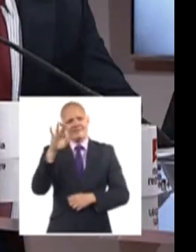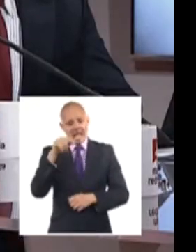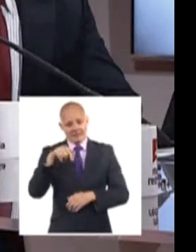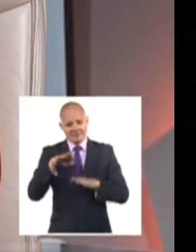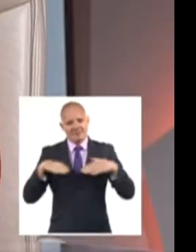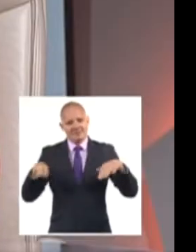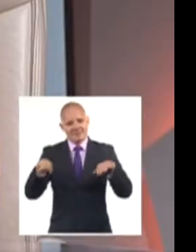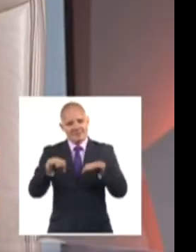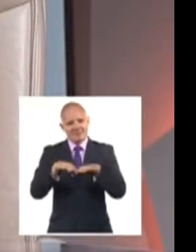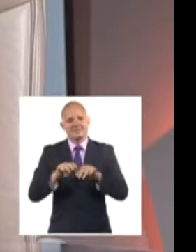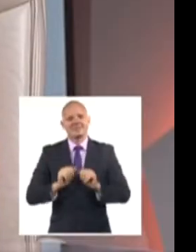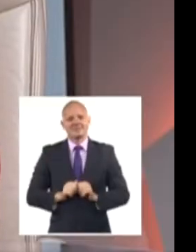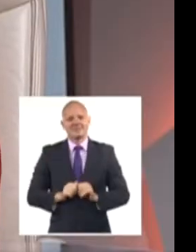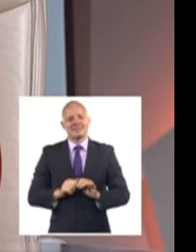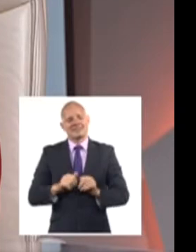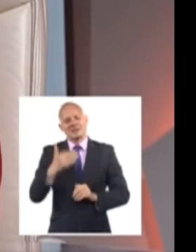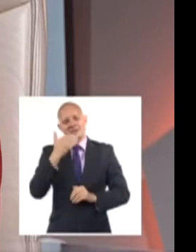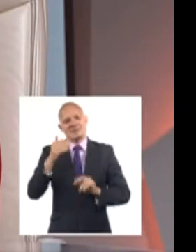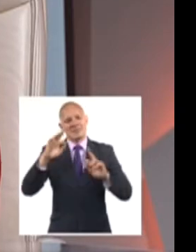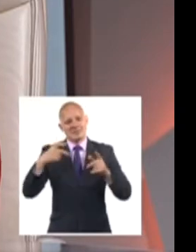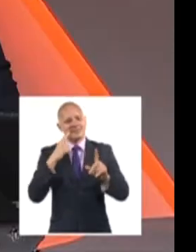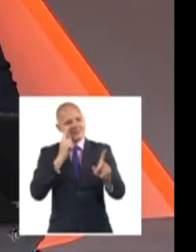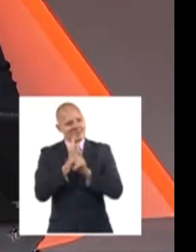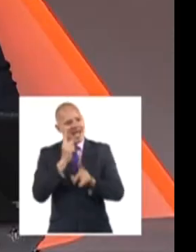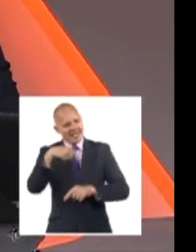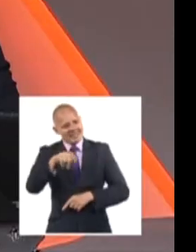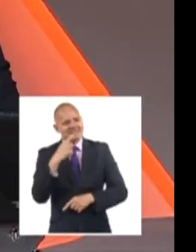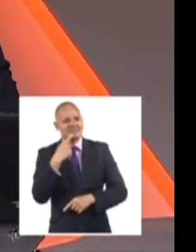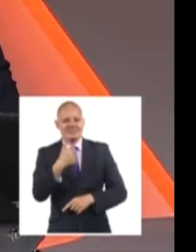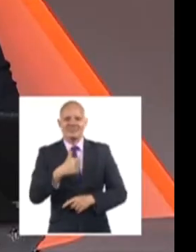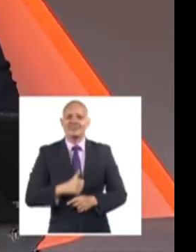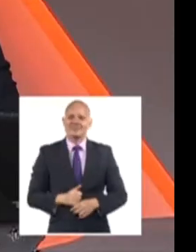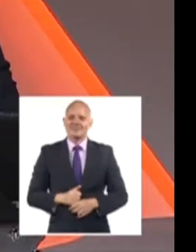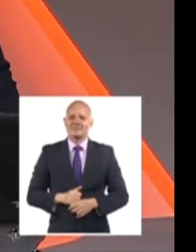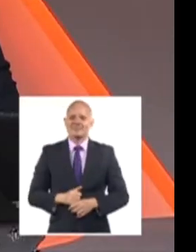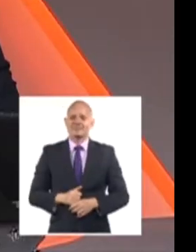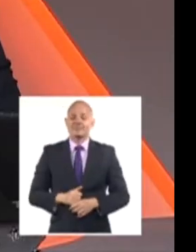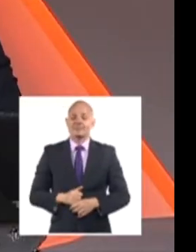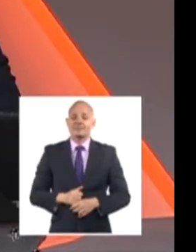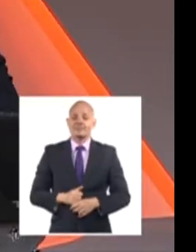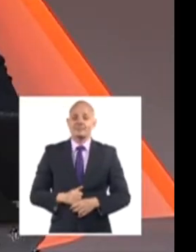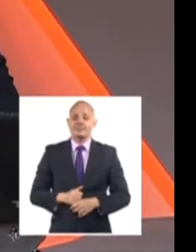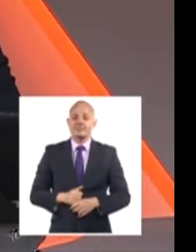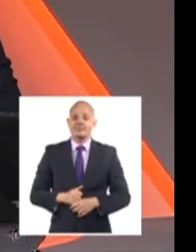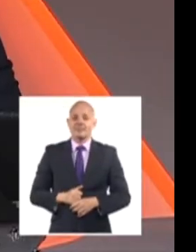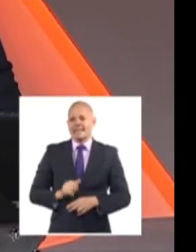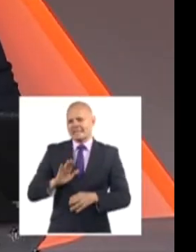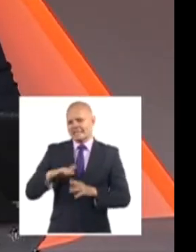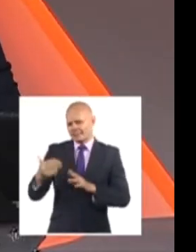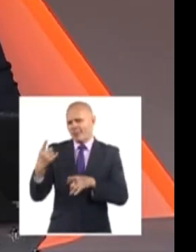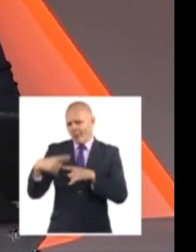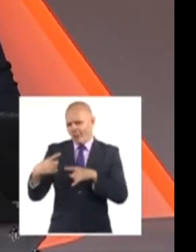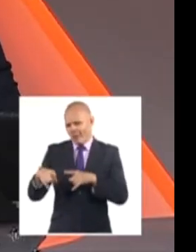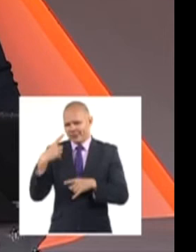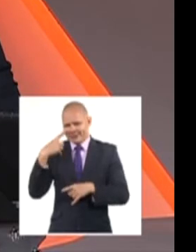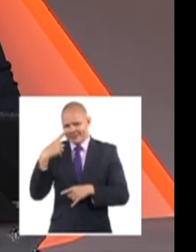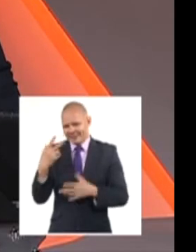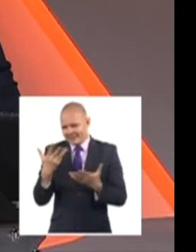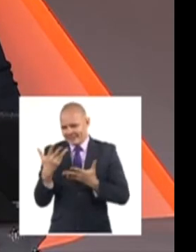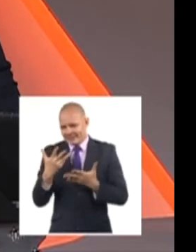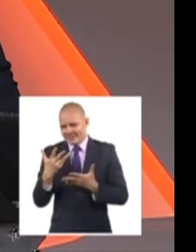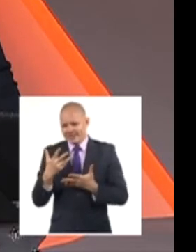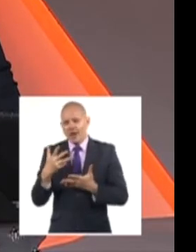un gusto es verte de mar y tenerte por aquí otra vez y bueno ya conocerá también a mi